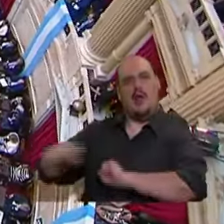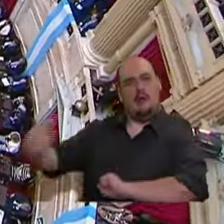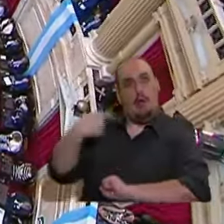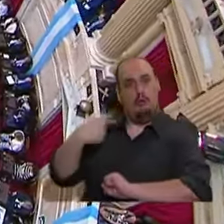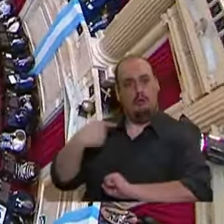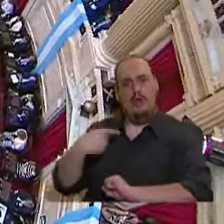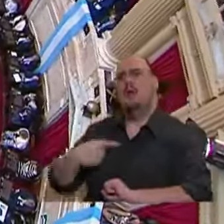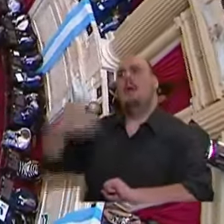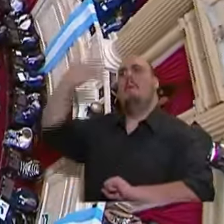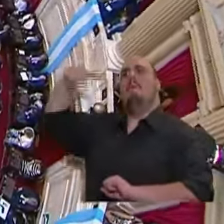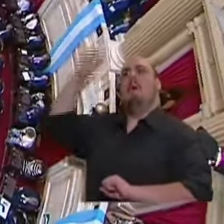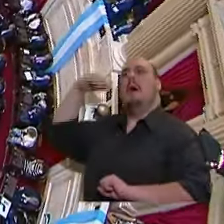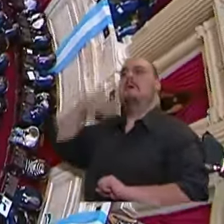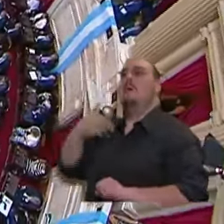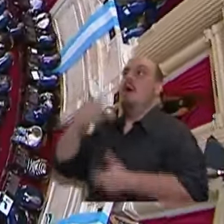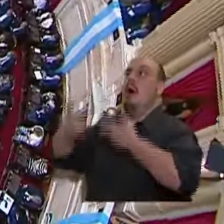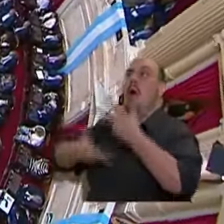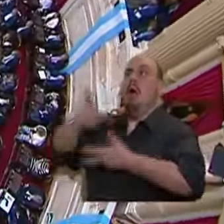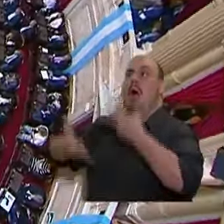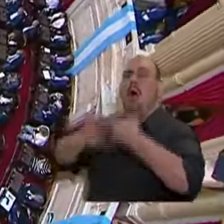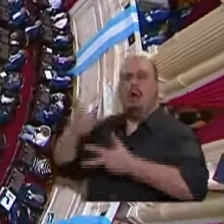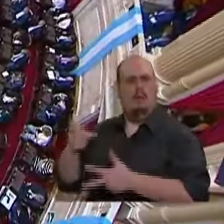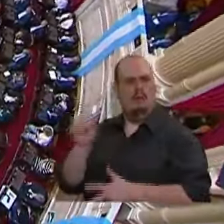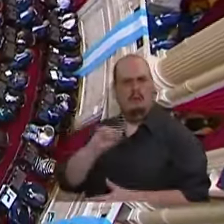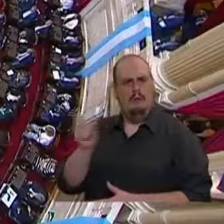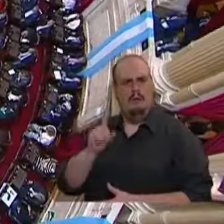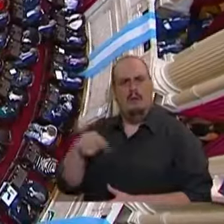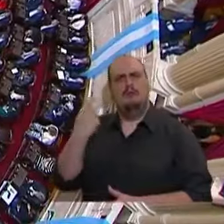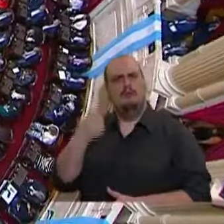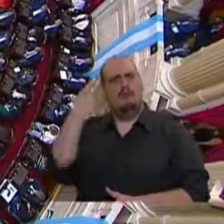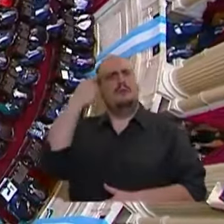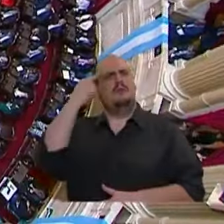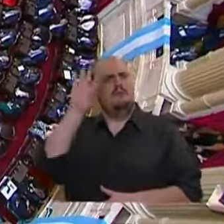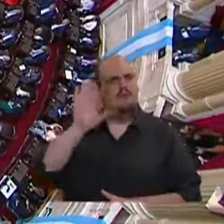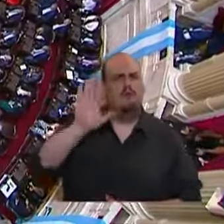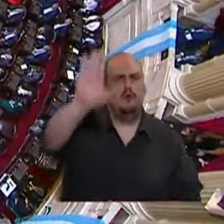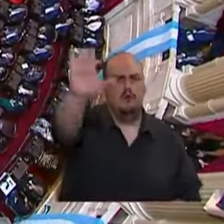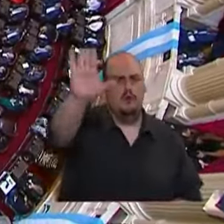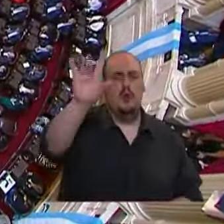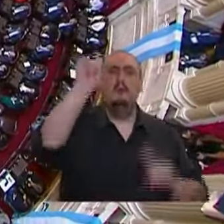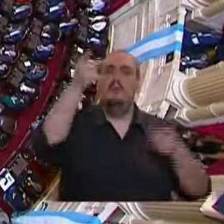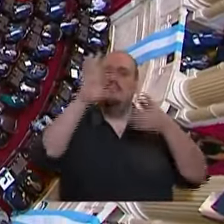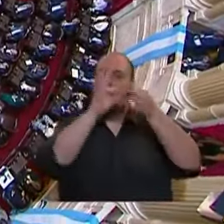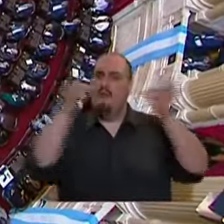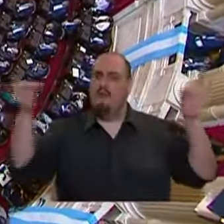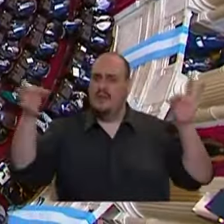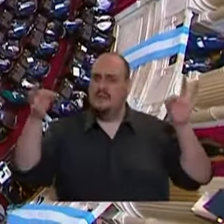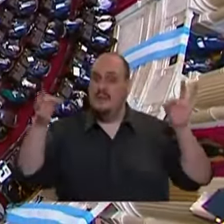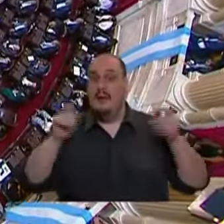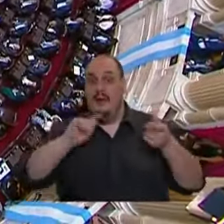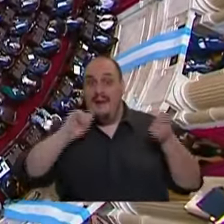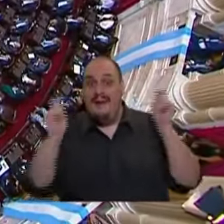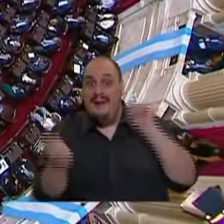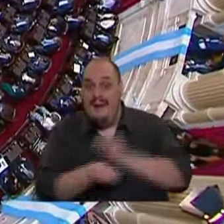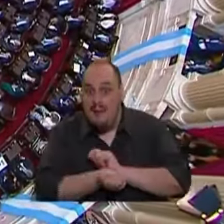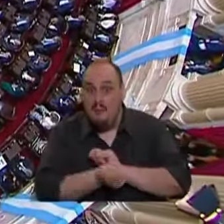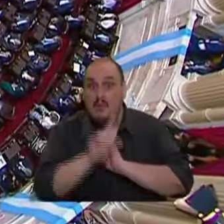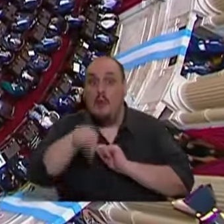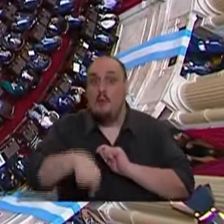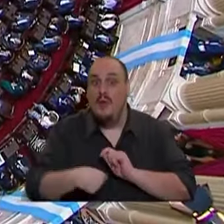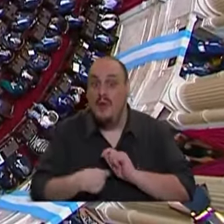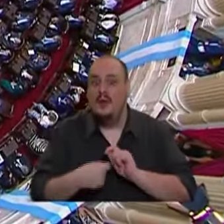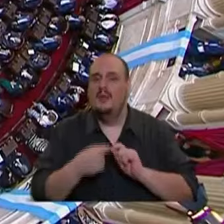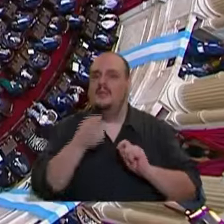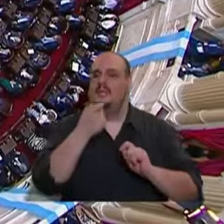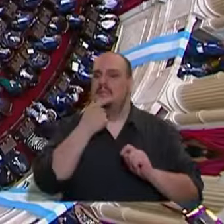el pasado, venimos a plantear una agenda de futuro, porque como dice el refrán, El secreto del cambio es concentrar toda tu energía